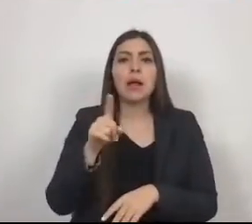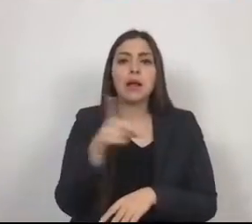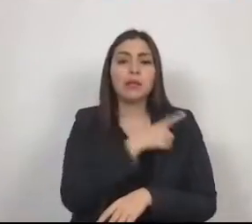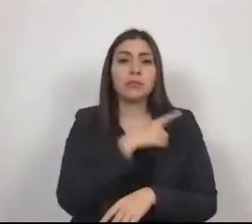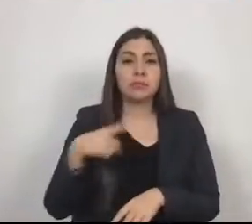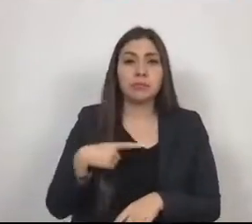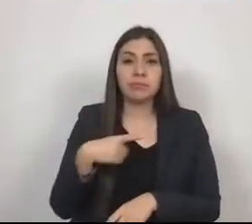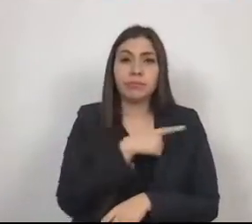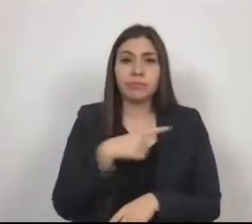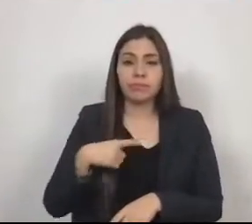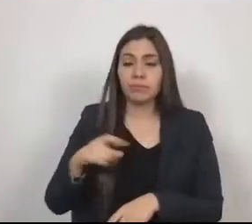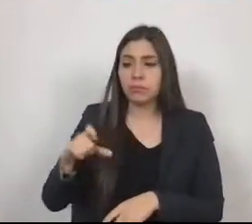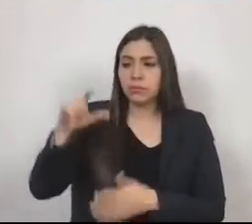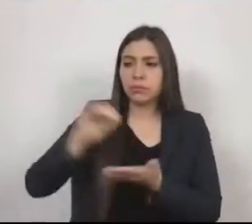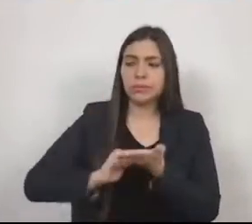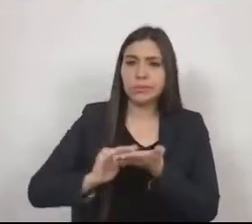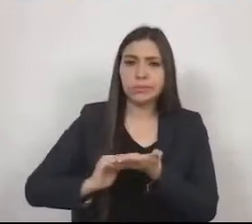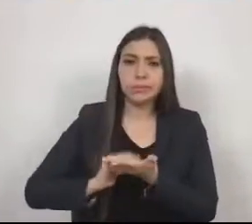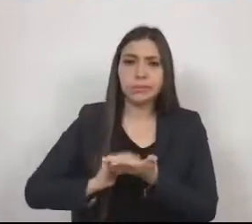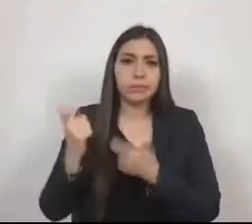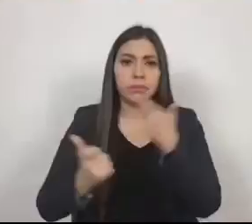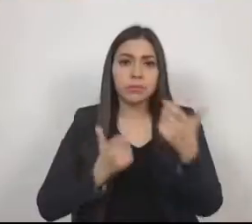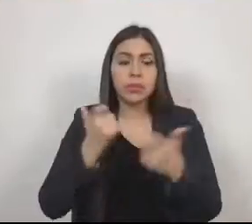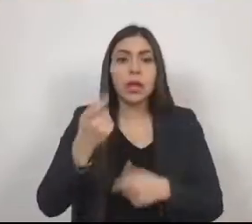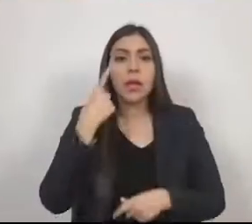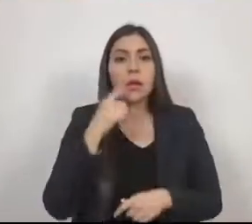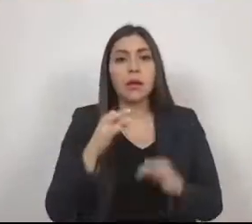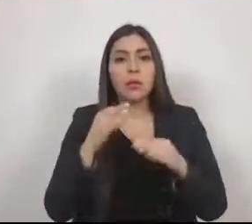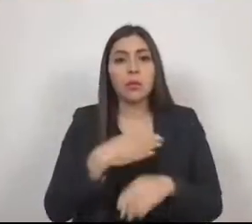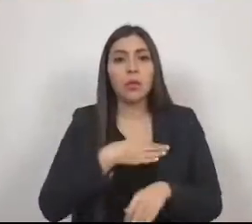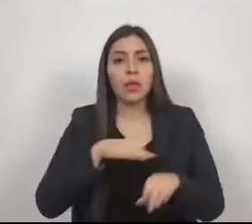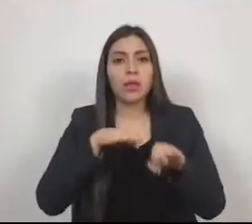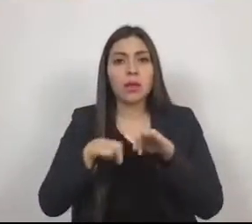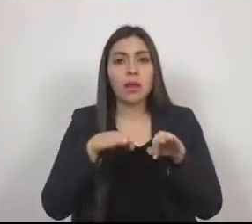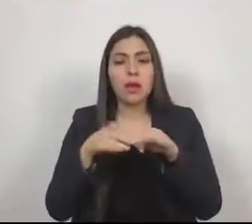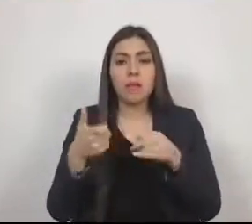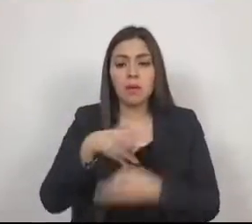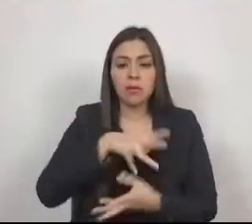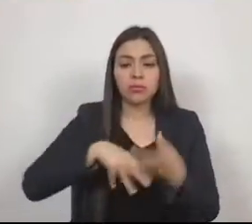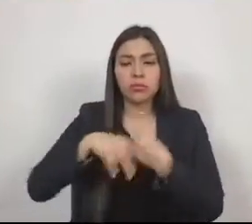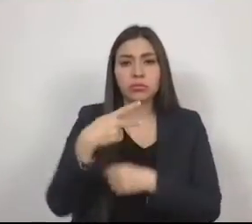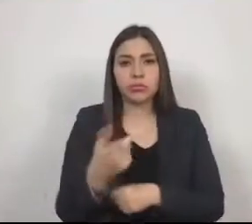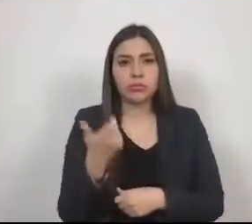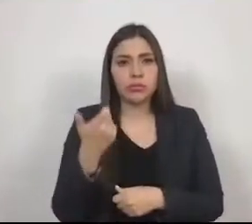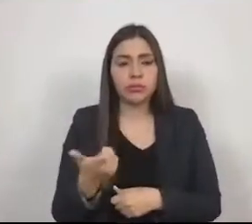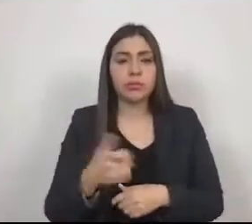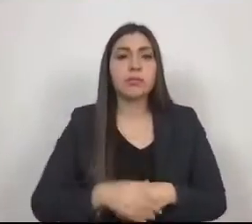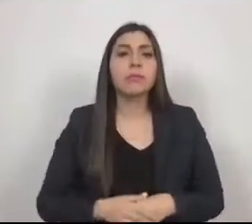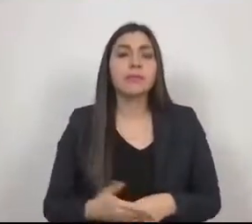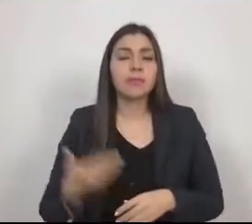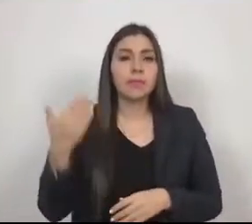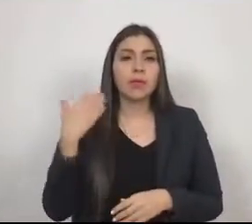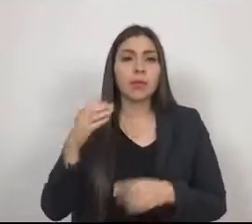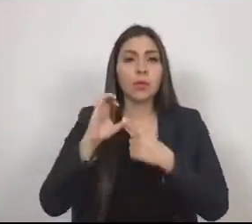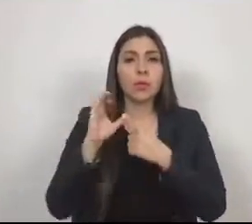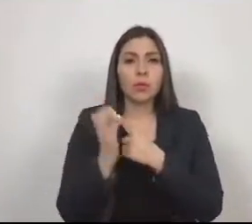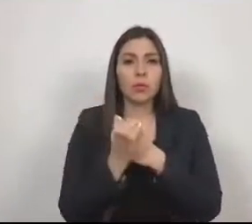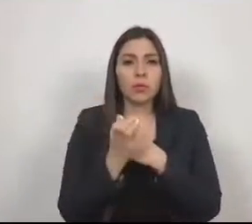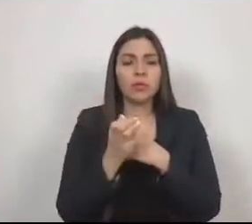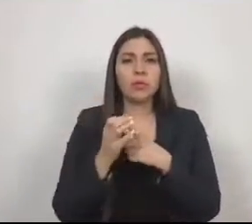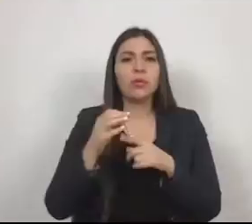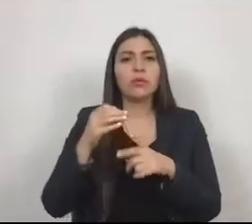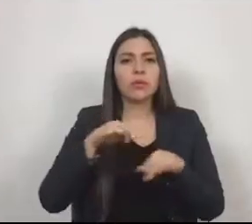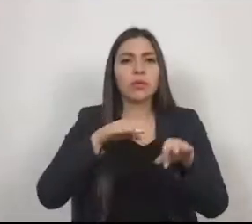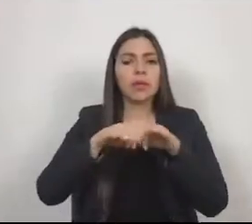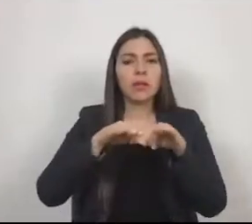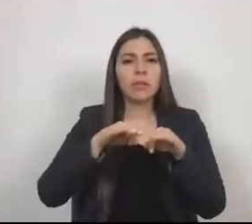que realicen un buen ejercicio de sus finanzas. En reunión de trabajo de la Comisión de Patrimonio Estatal y